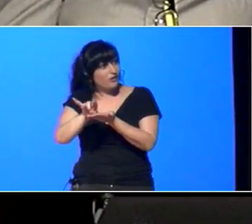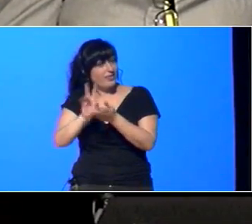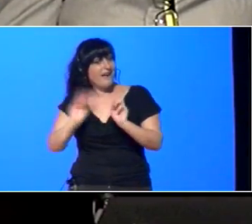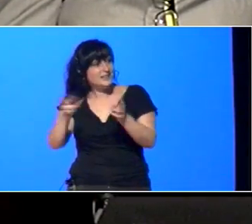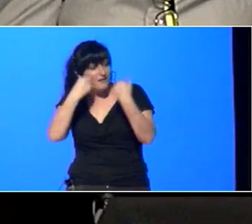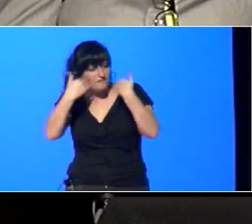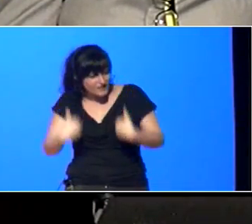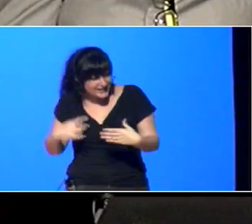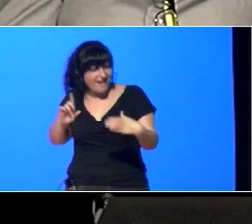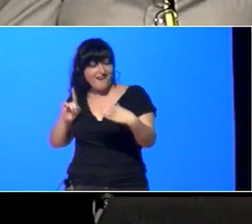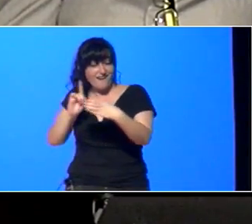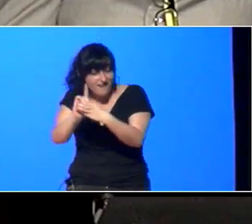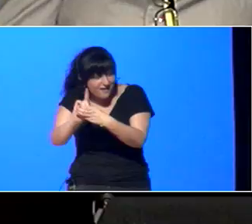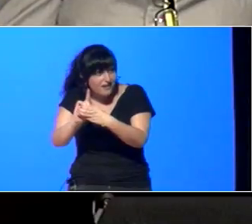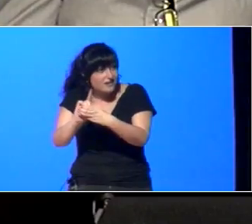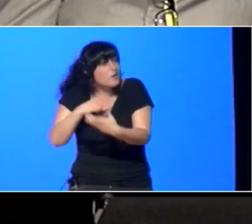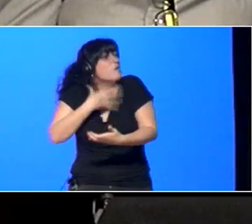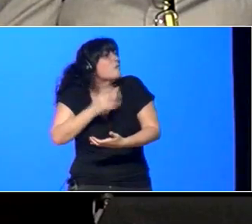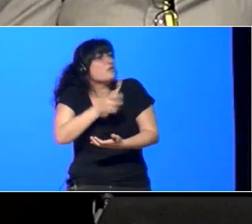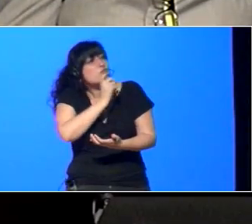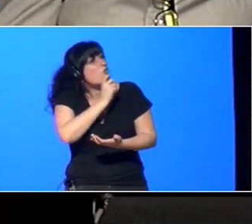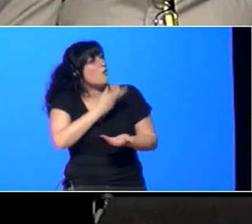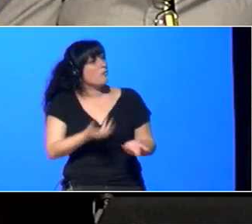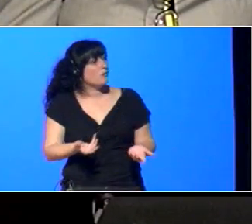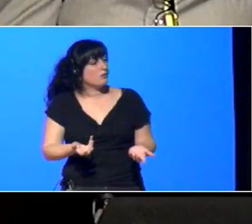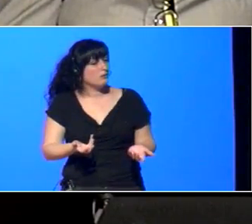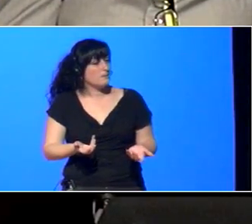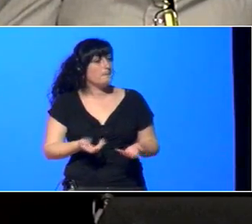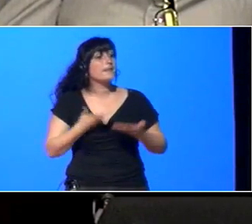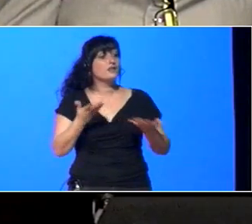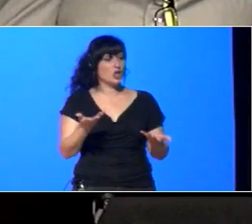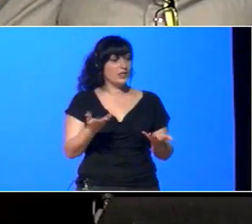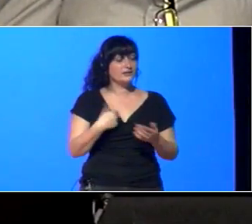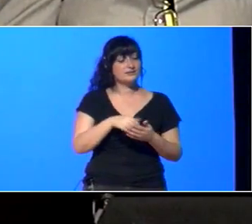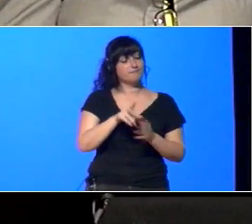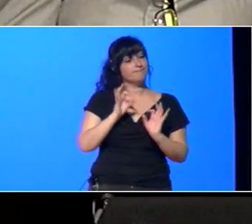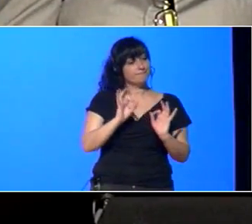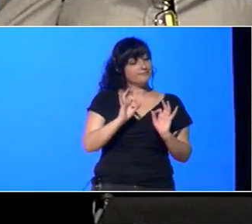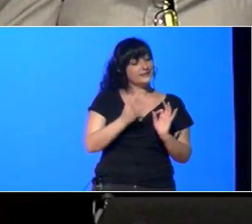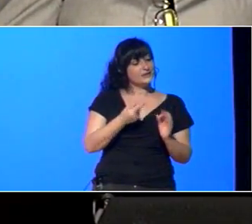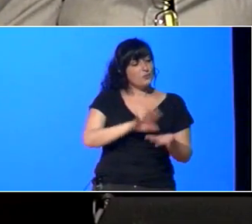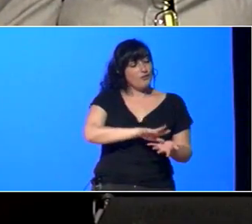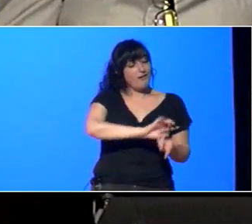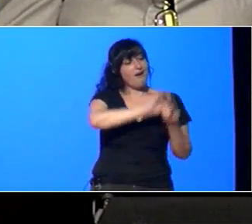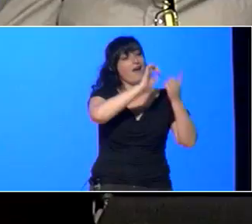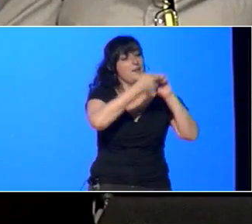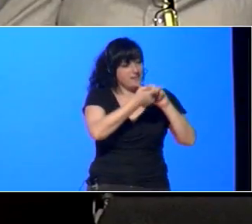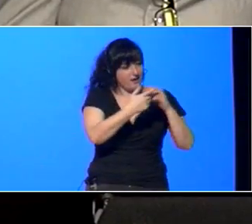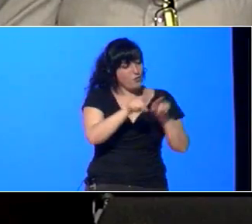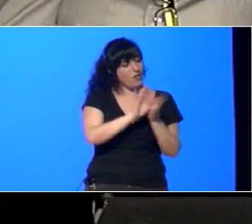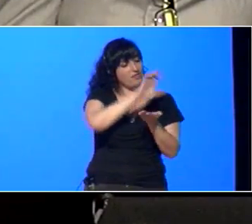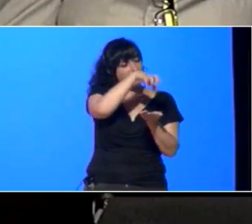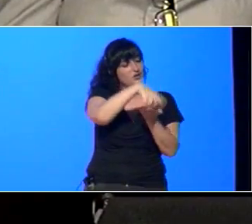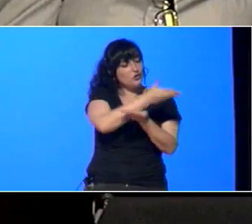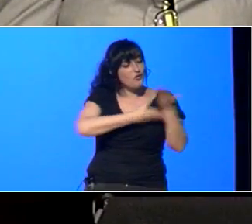inclusión. Y, bueno, pues el Quirol N se convierte en un centro colaborador, ¿no?, de la